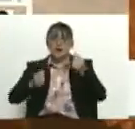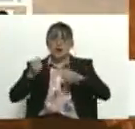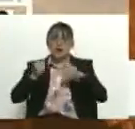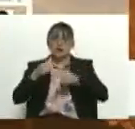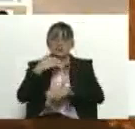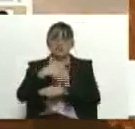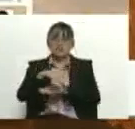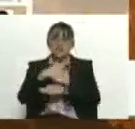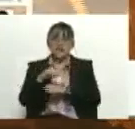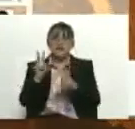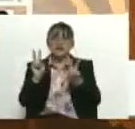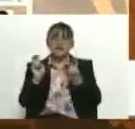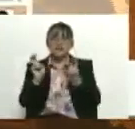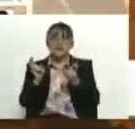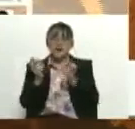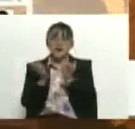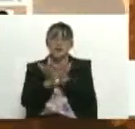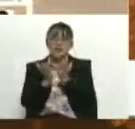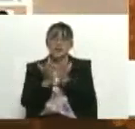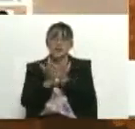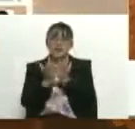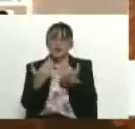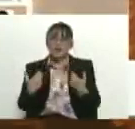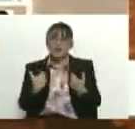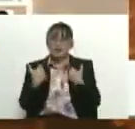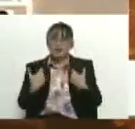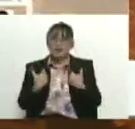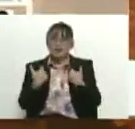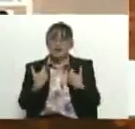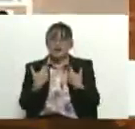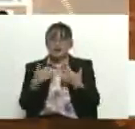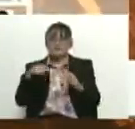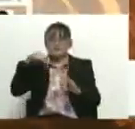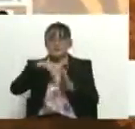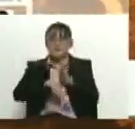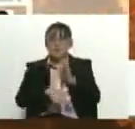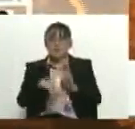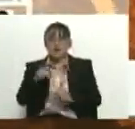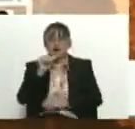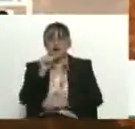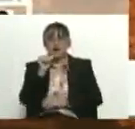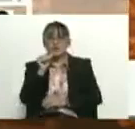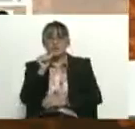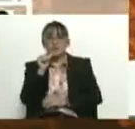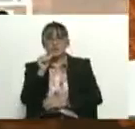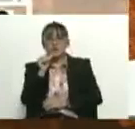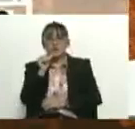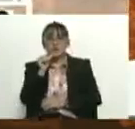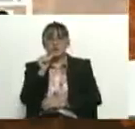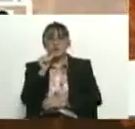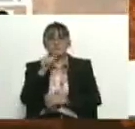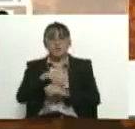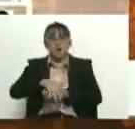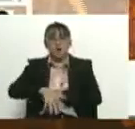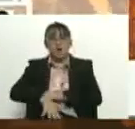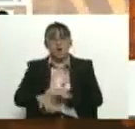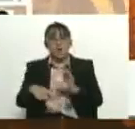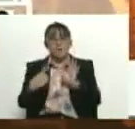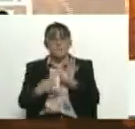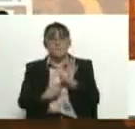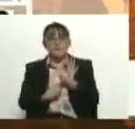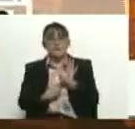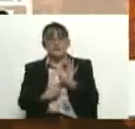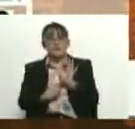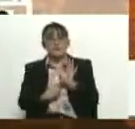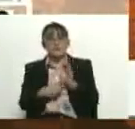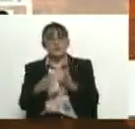el tema de la escuela y ambulatorio que sufrieron también el pozo de agua hay un pozo de agua que lo surte te doy inundado totalmente entonces bueno